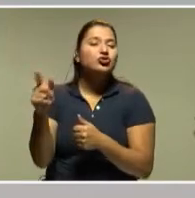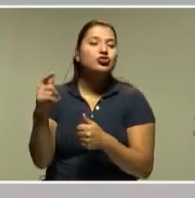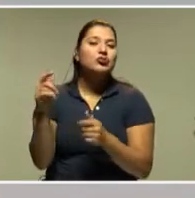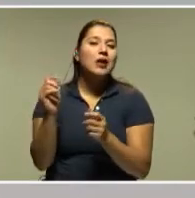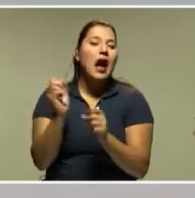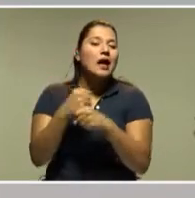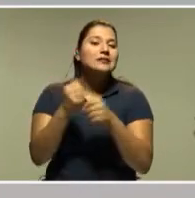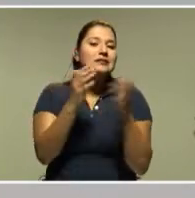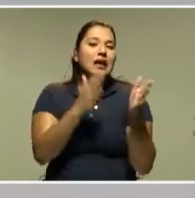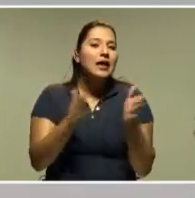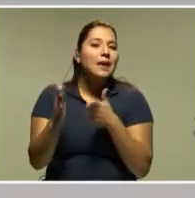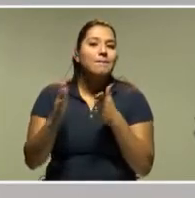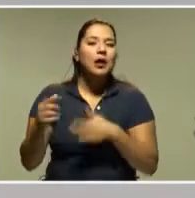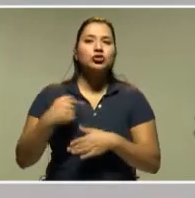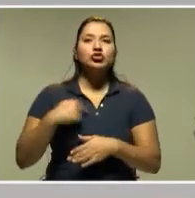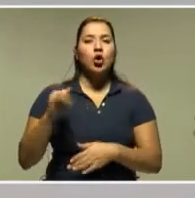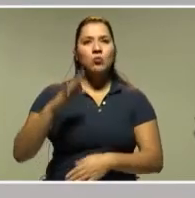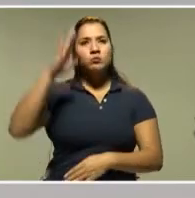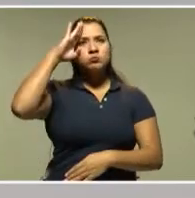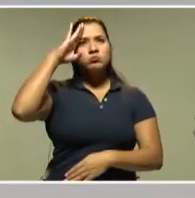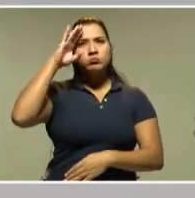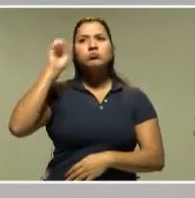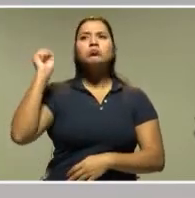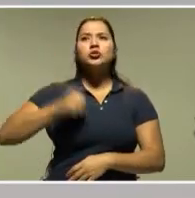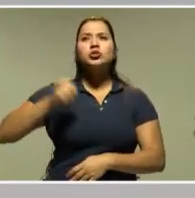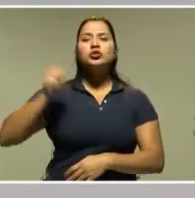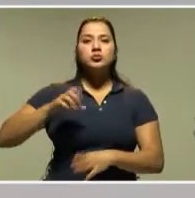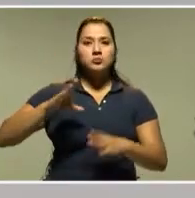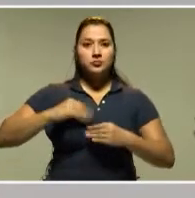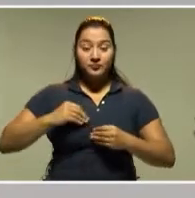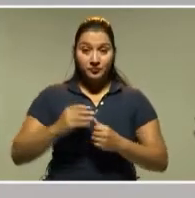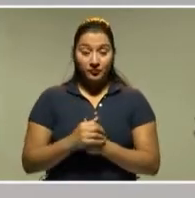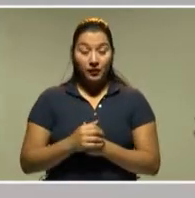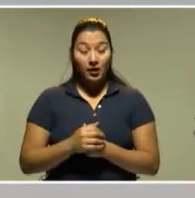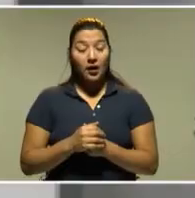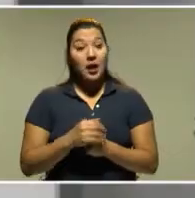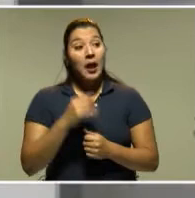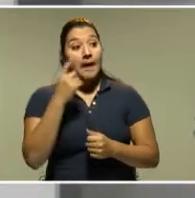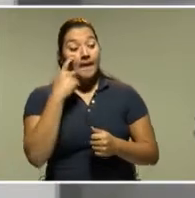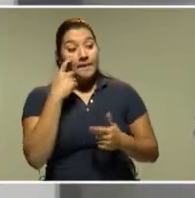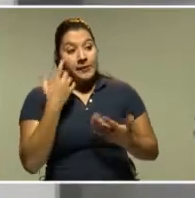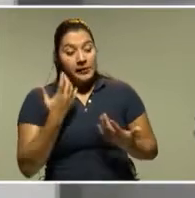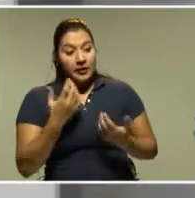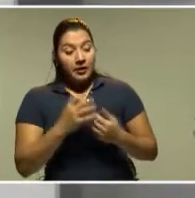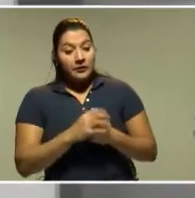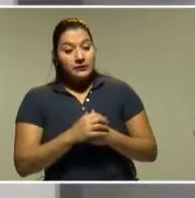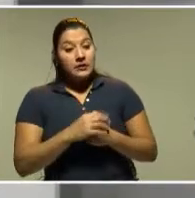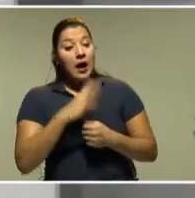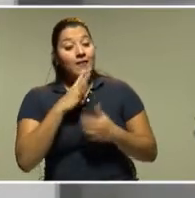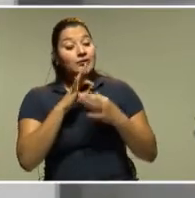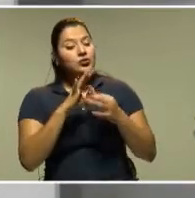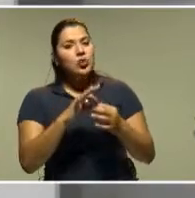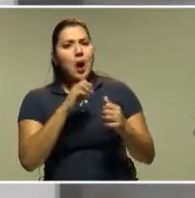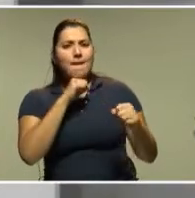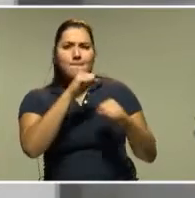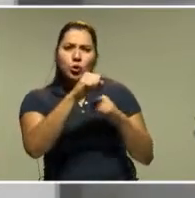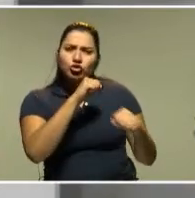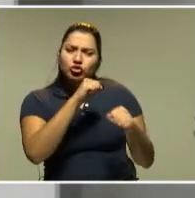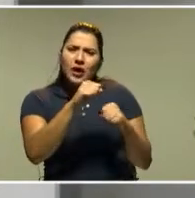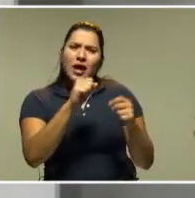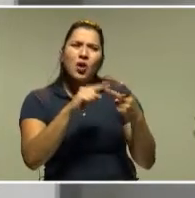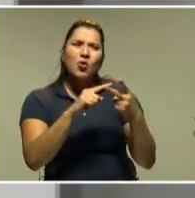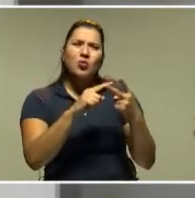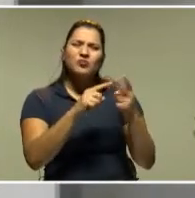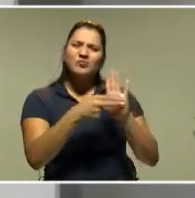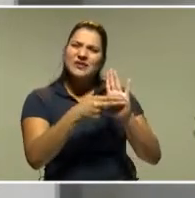soy la que tengo que ser como un soldado y hacer caso. Yoka, precisamente hablando de boxeo, de los estereotipos que